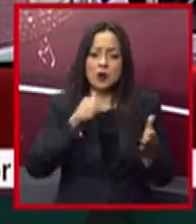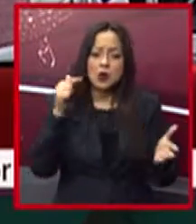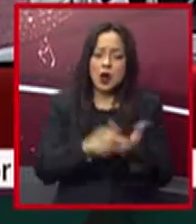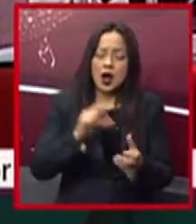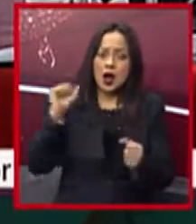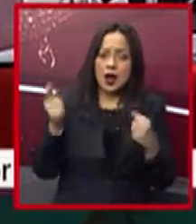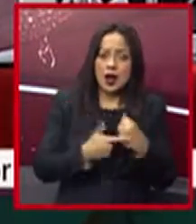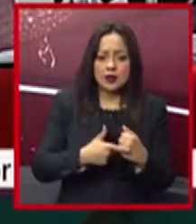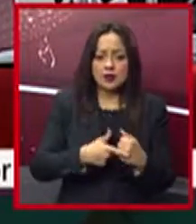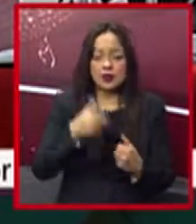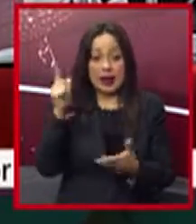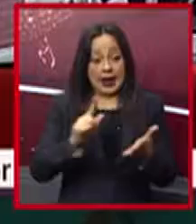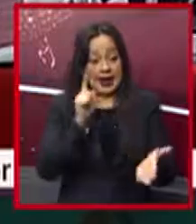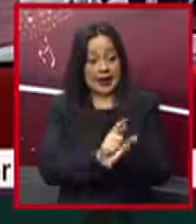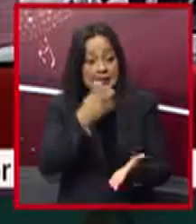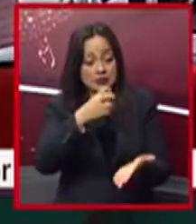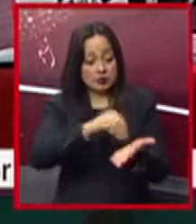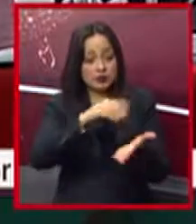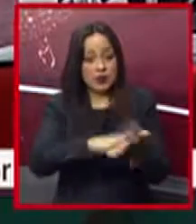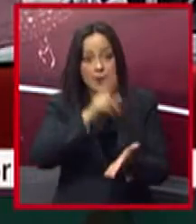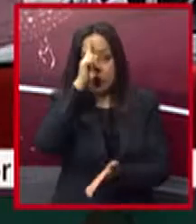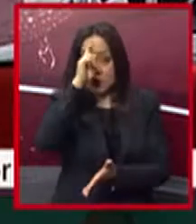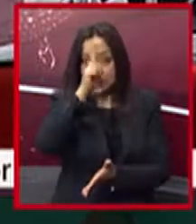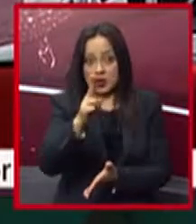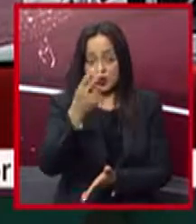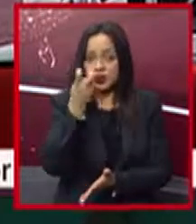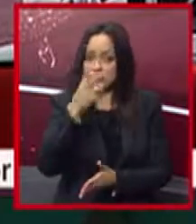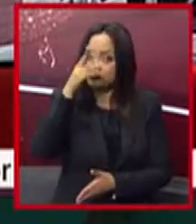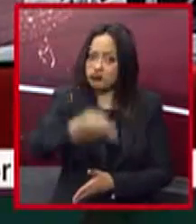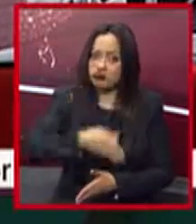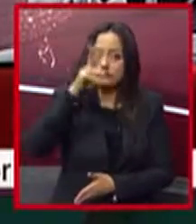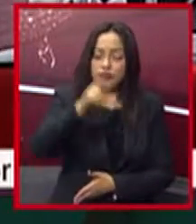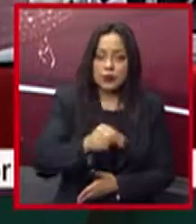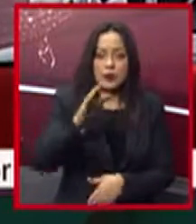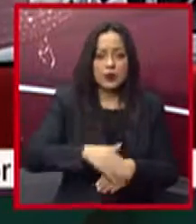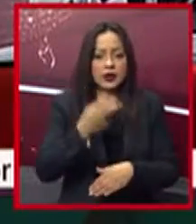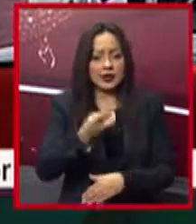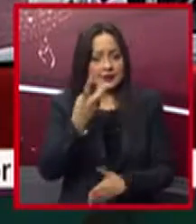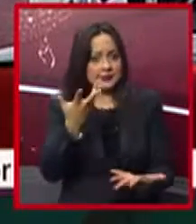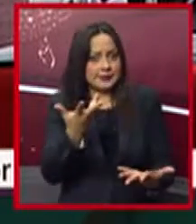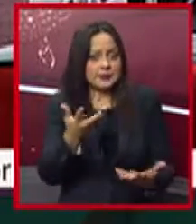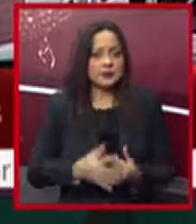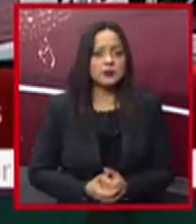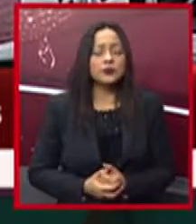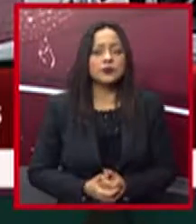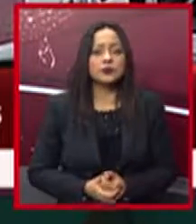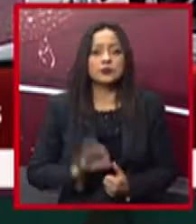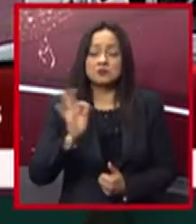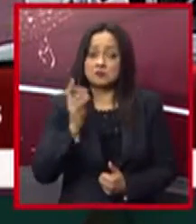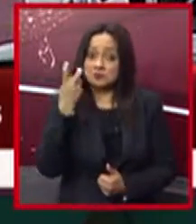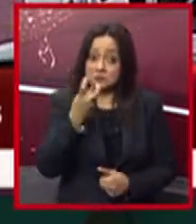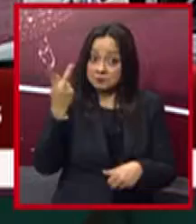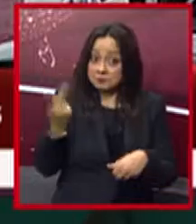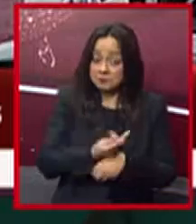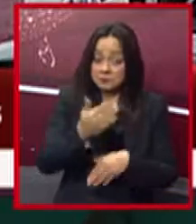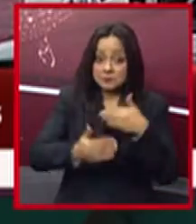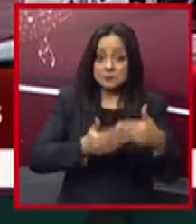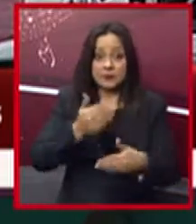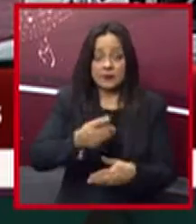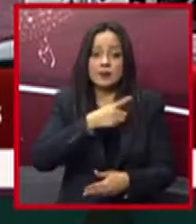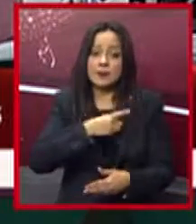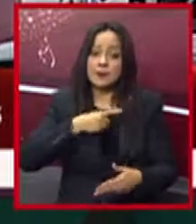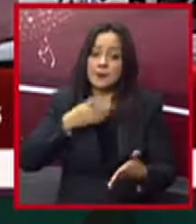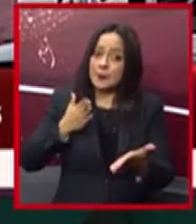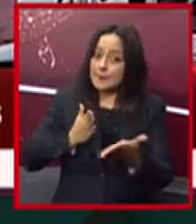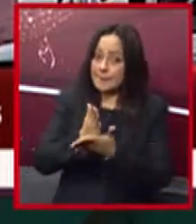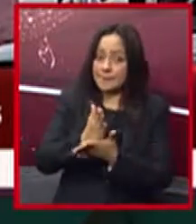ley lo prohíbe, no lo permite, pues en sentido positivo, y entonces en caso de que así suceda, interviene de